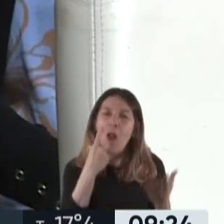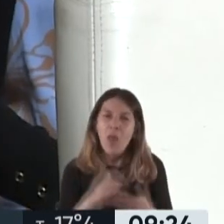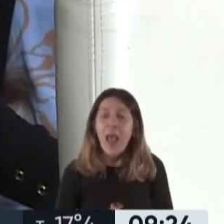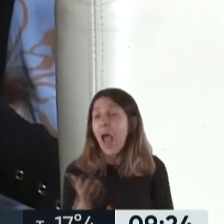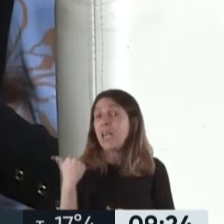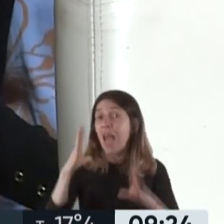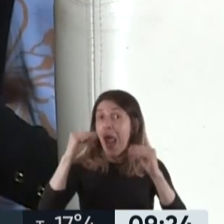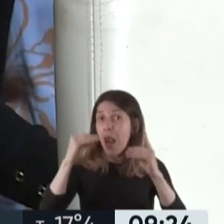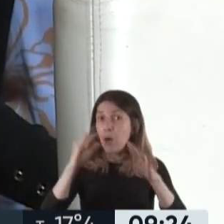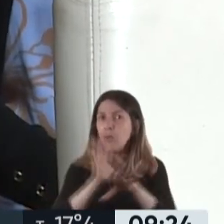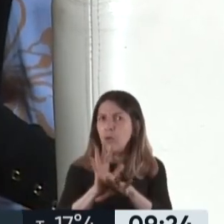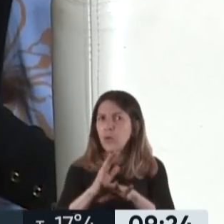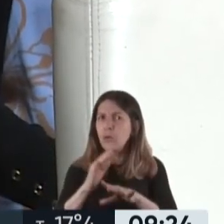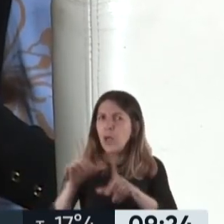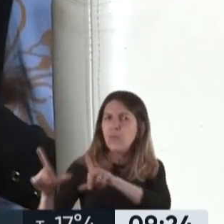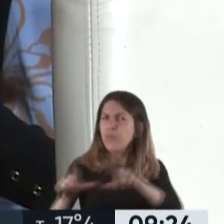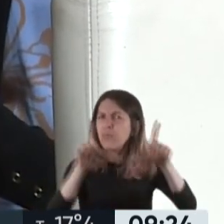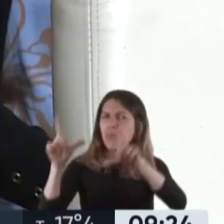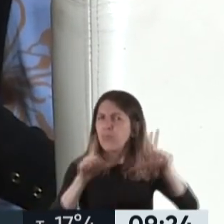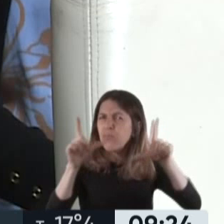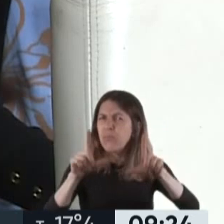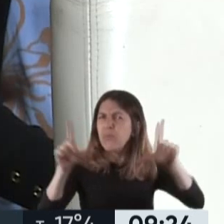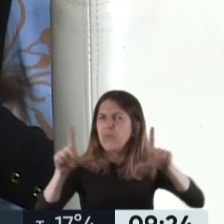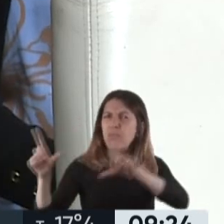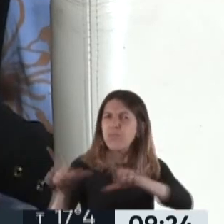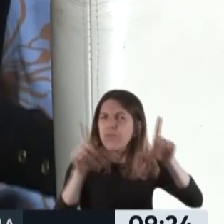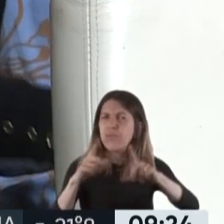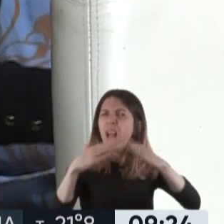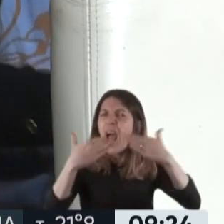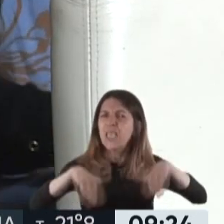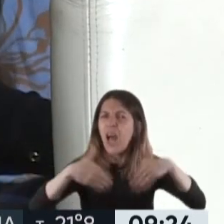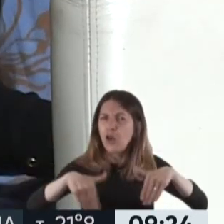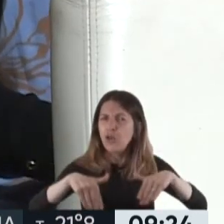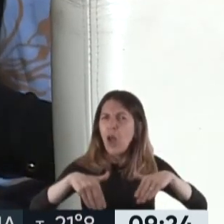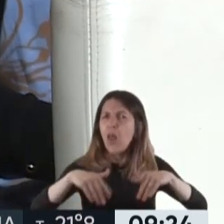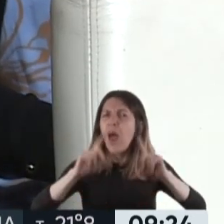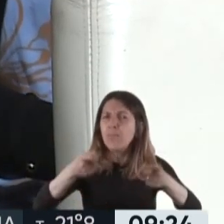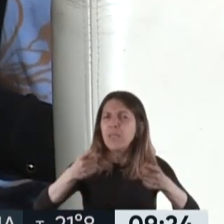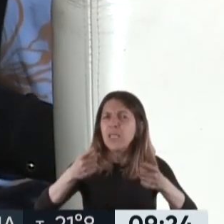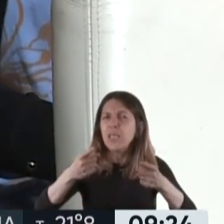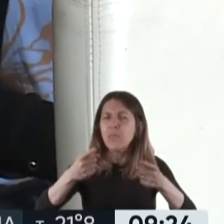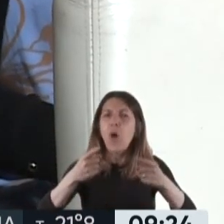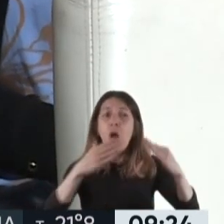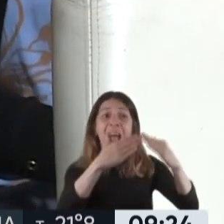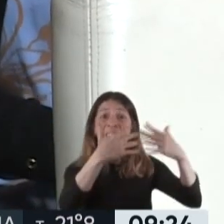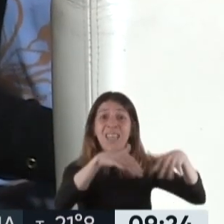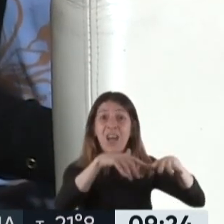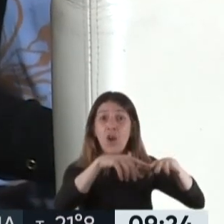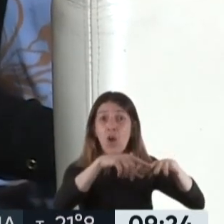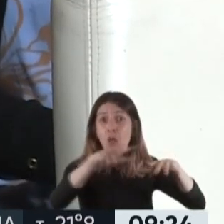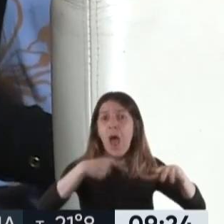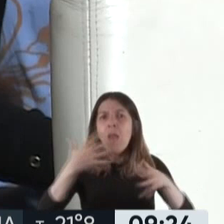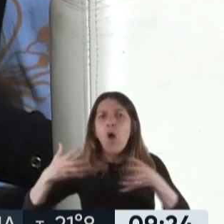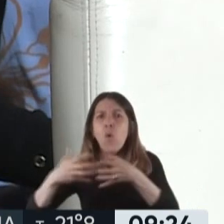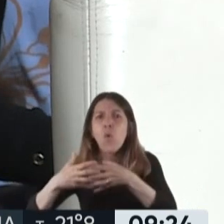Ayer a la noche se conocieron imágenes de la Casa Rosada durante el ataque que sufrió por parte de una